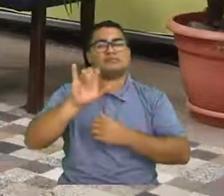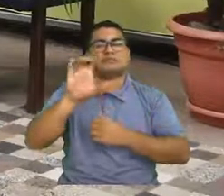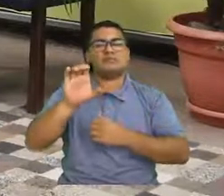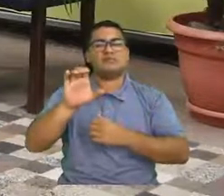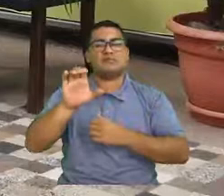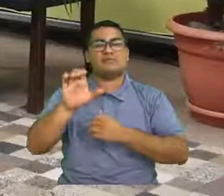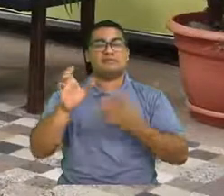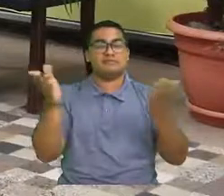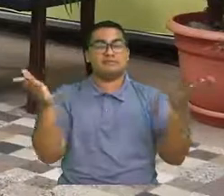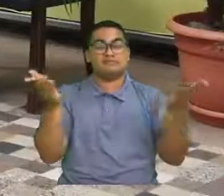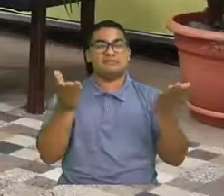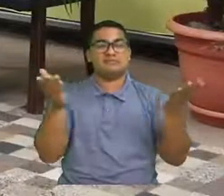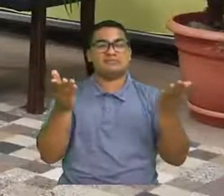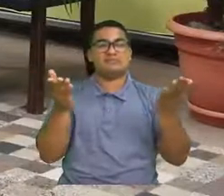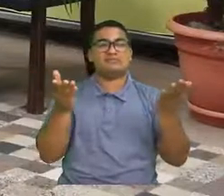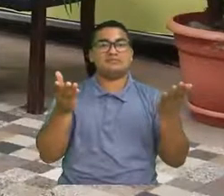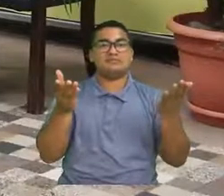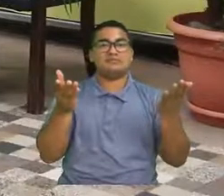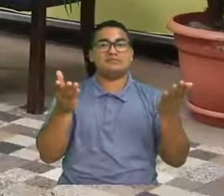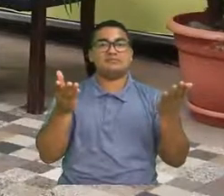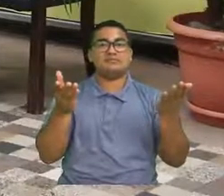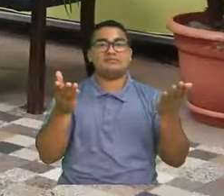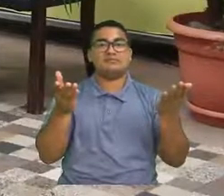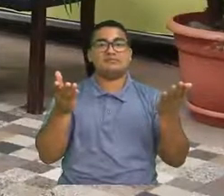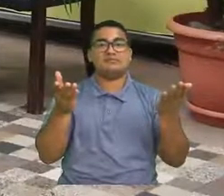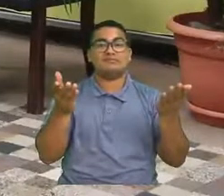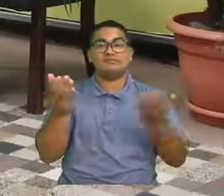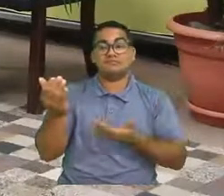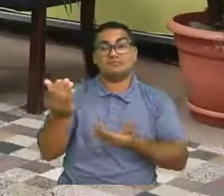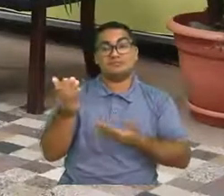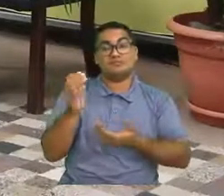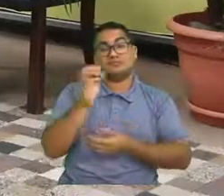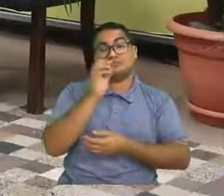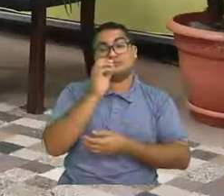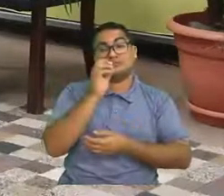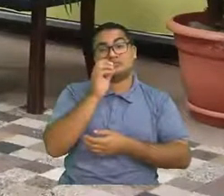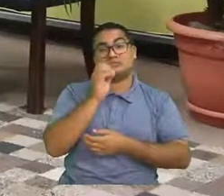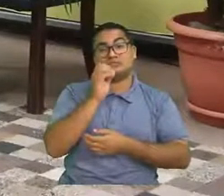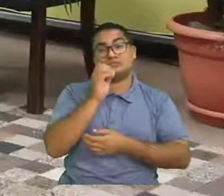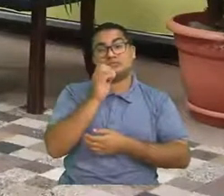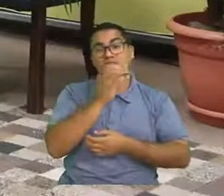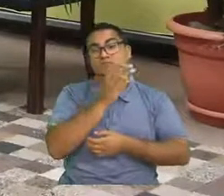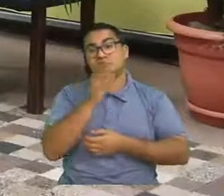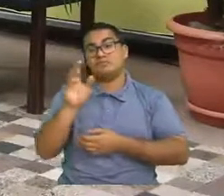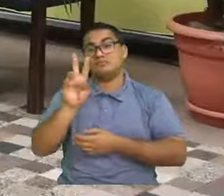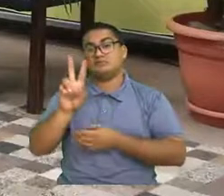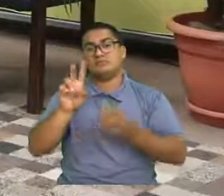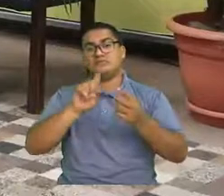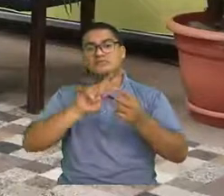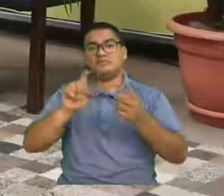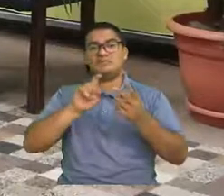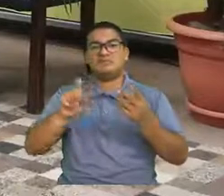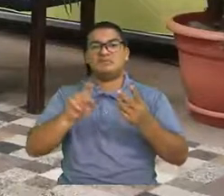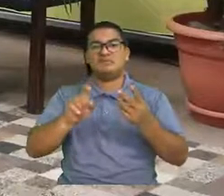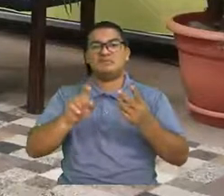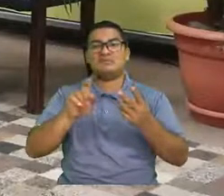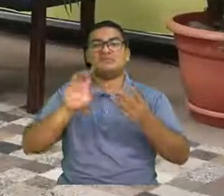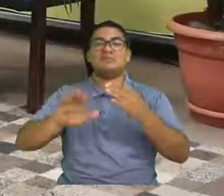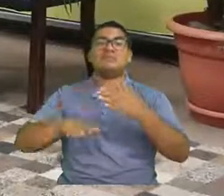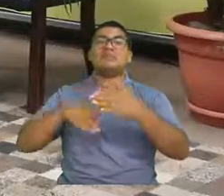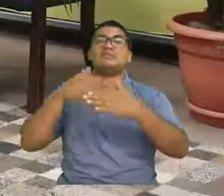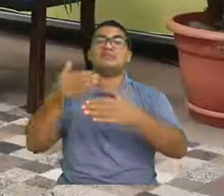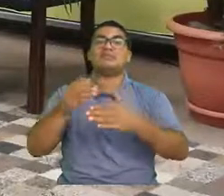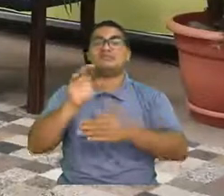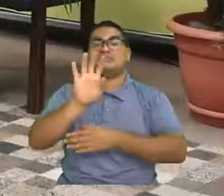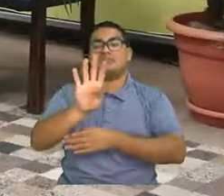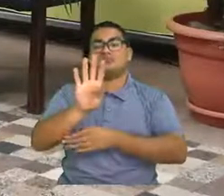que corresponde a los primeros meses de vida. Estamos hablando de los 0 a los 2 meses. Sí. Corresponde ahora a los 4 y a los 6